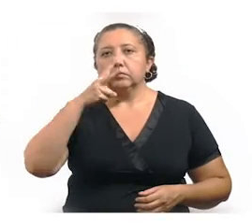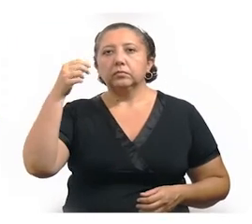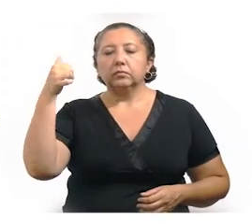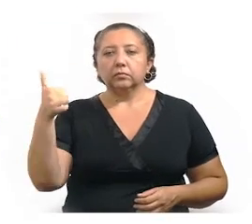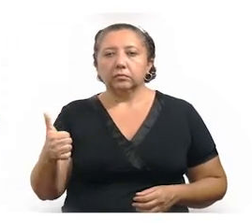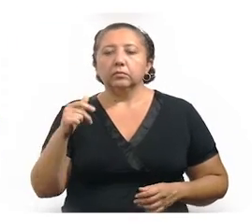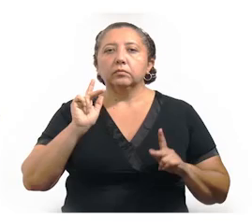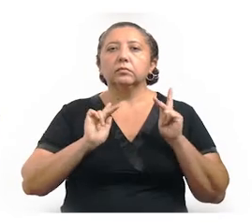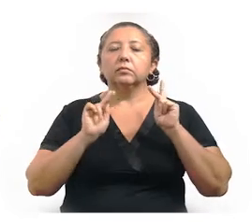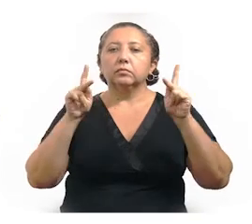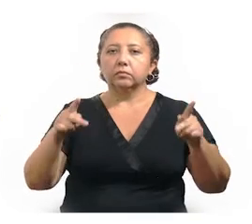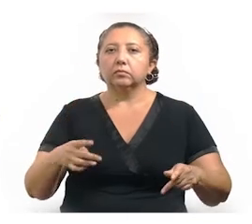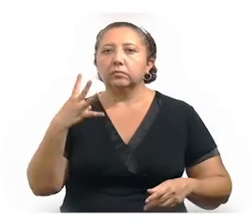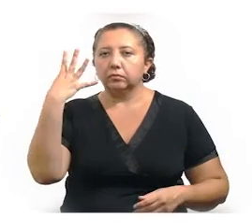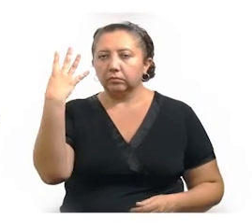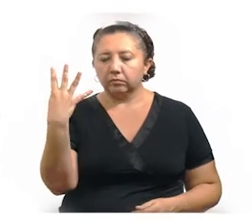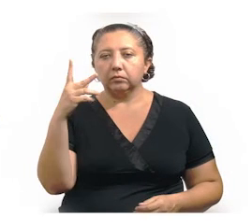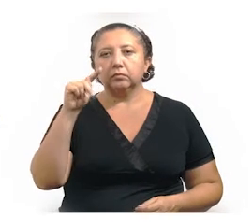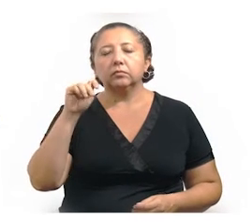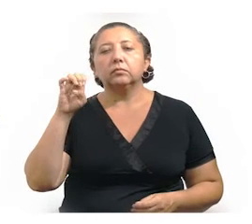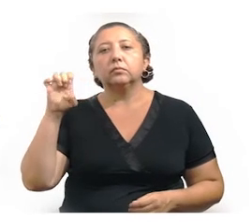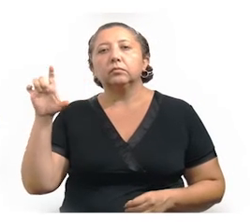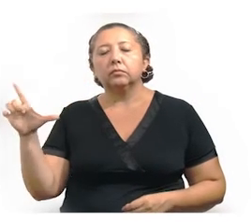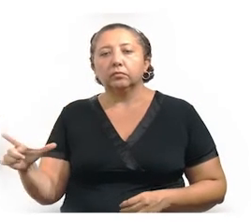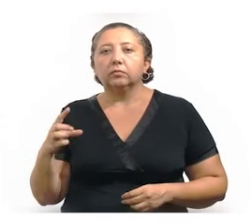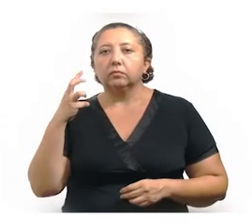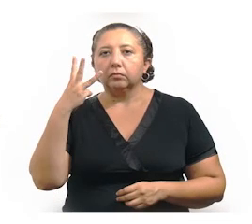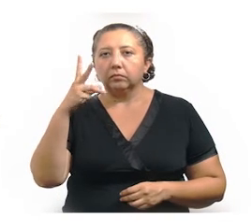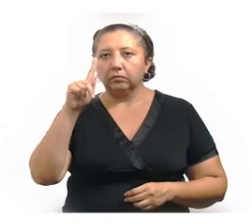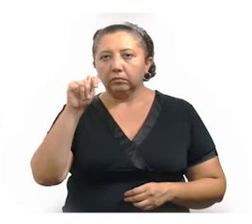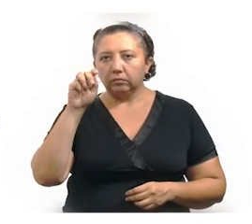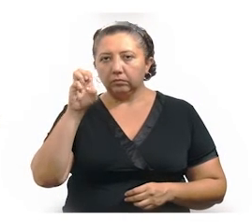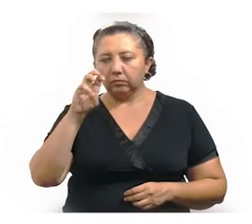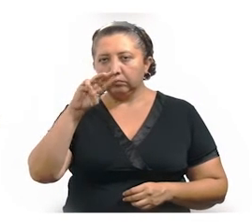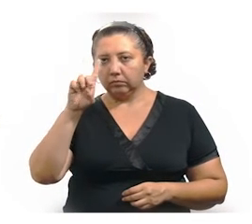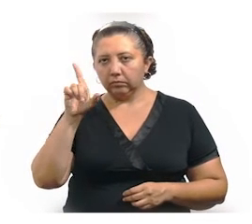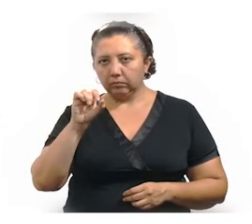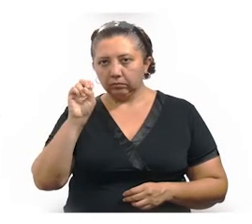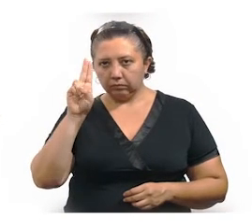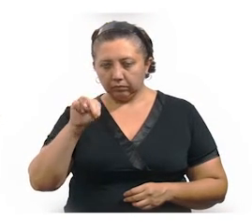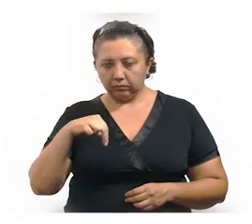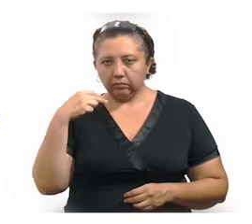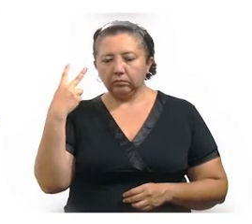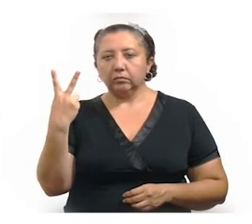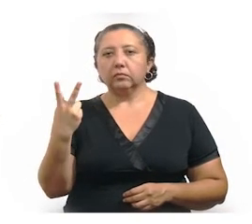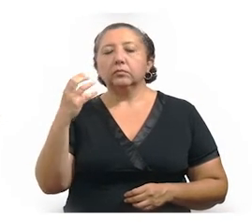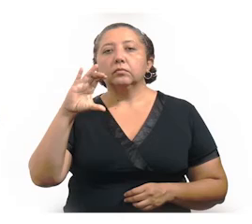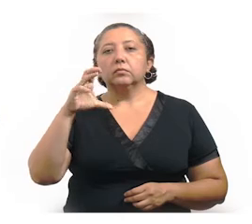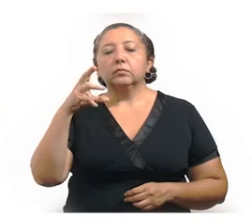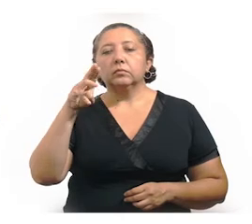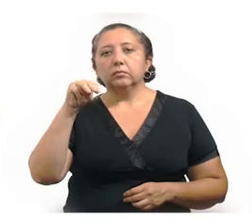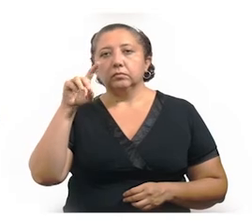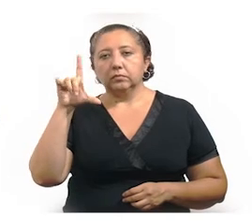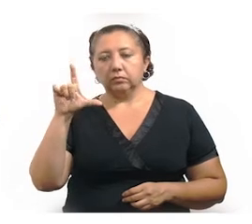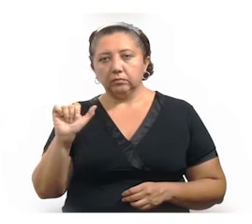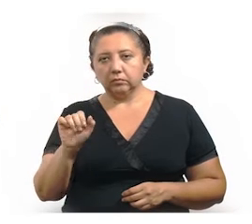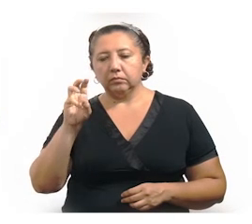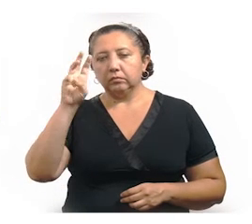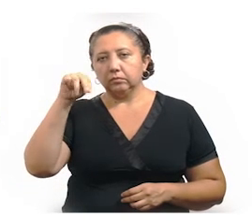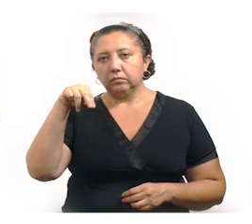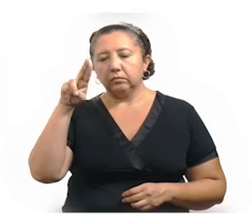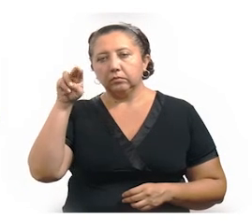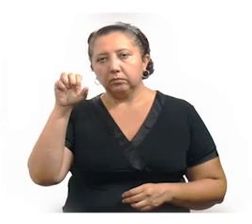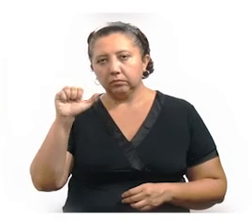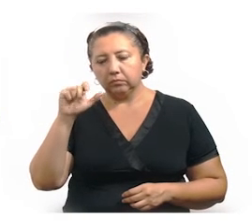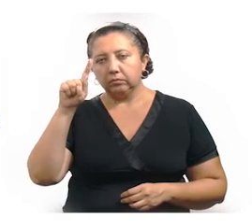6 en progreso 4 en ticul 3 en temozón y en tizimín 2 en chichimilá una peto